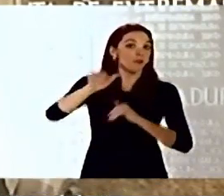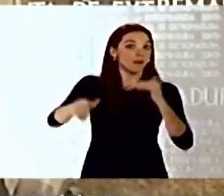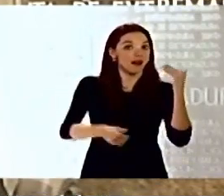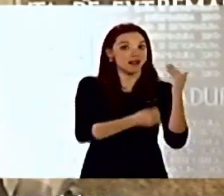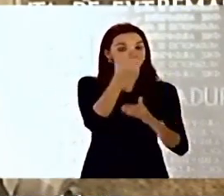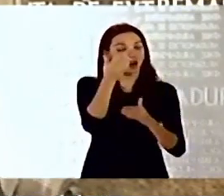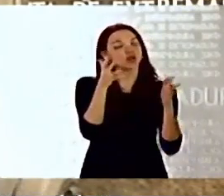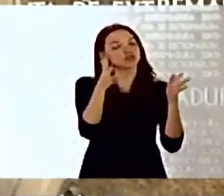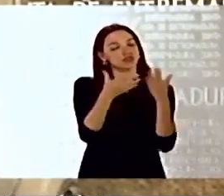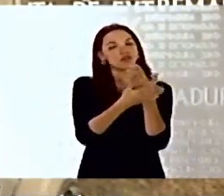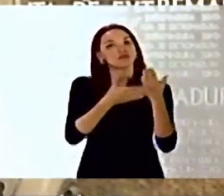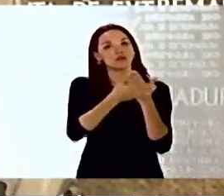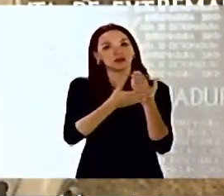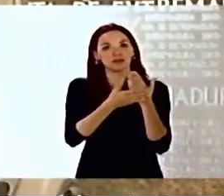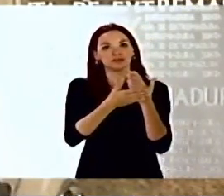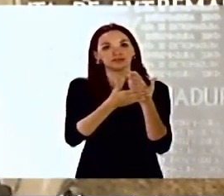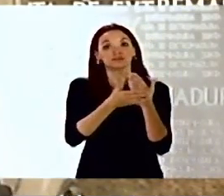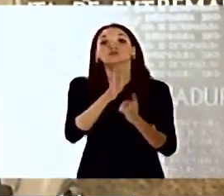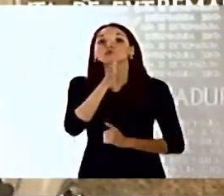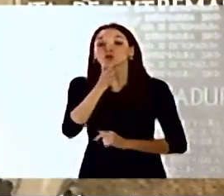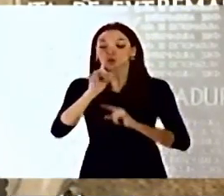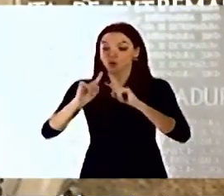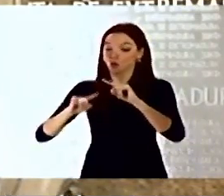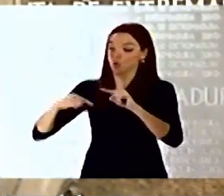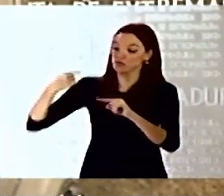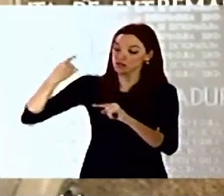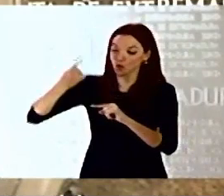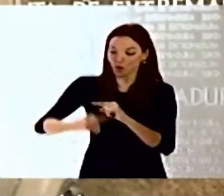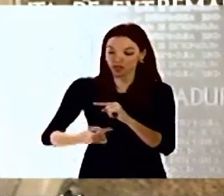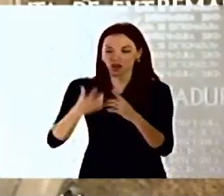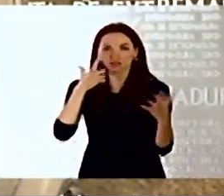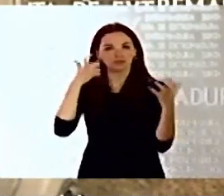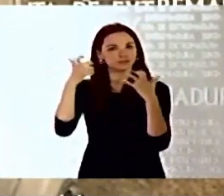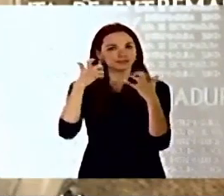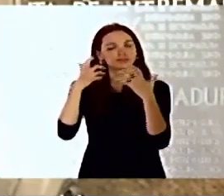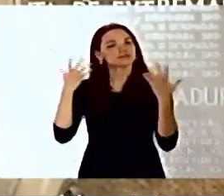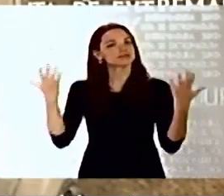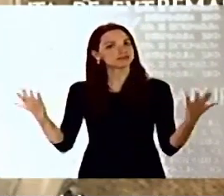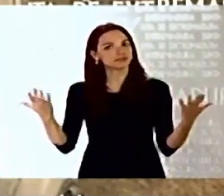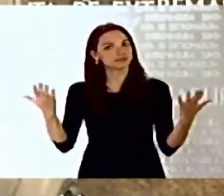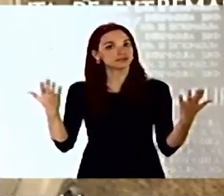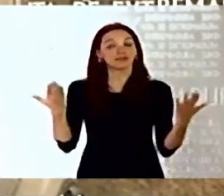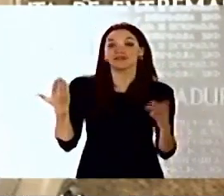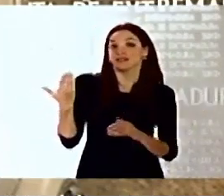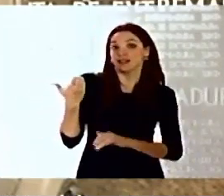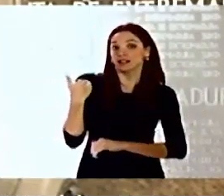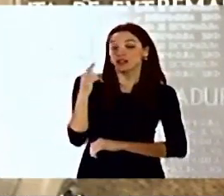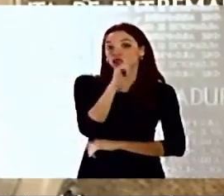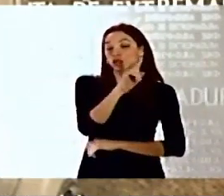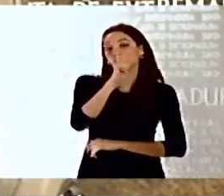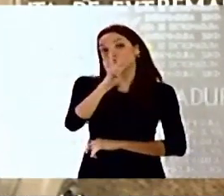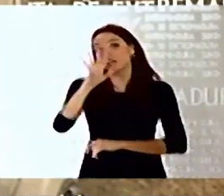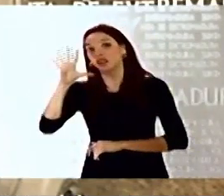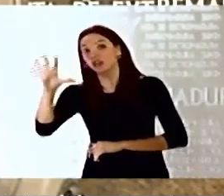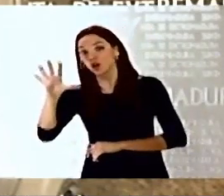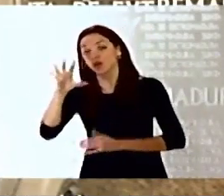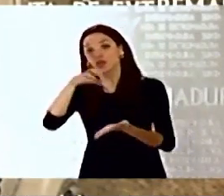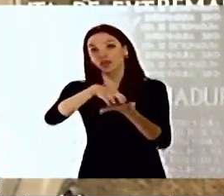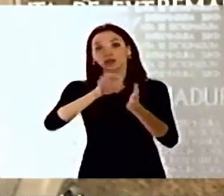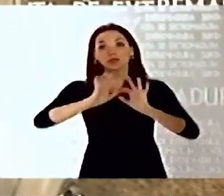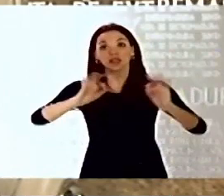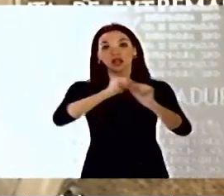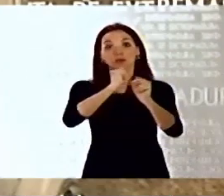Y fiel reflejo de esto, como consecuencia, es que hemos pasado de tener 145 centros especiales de empleo